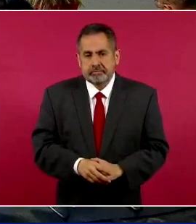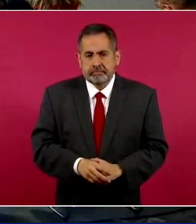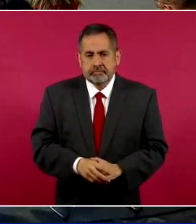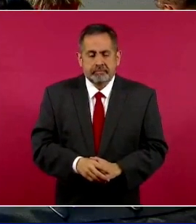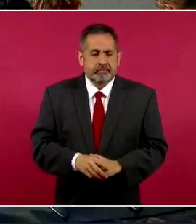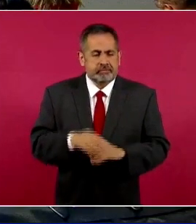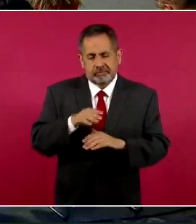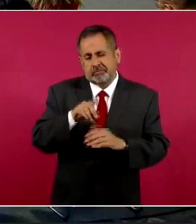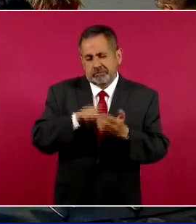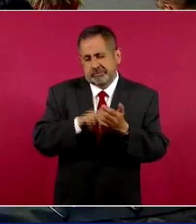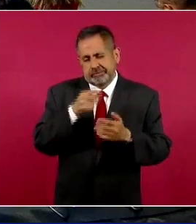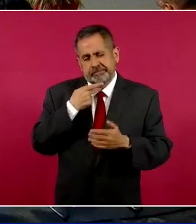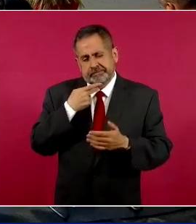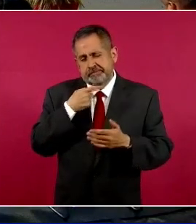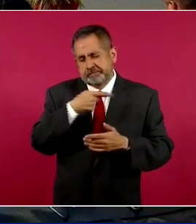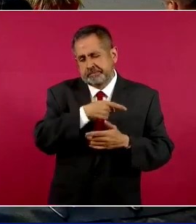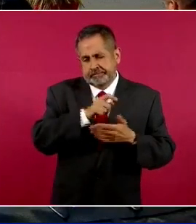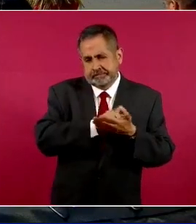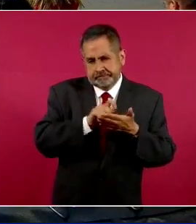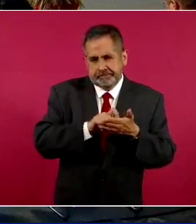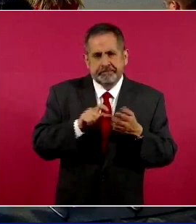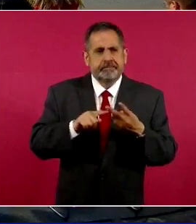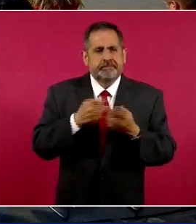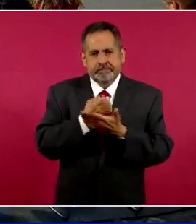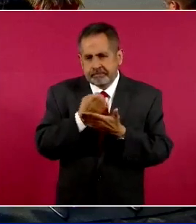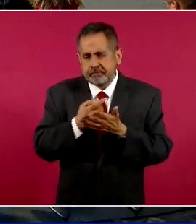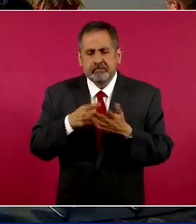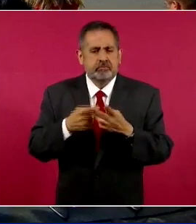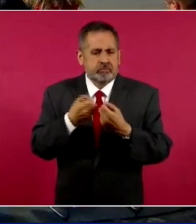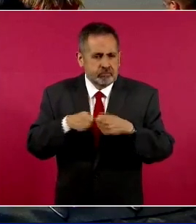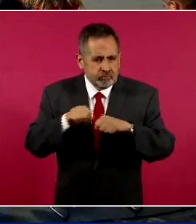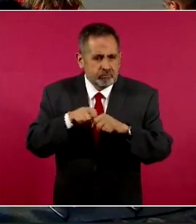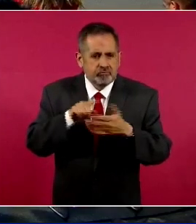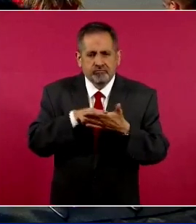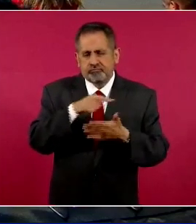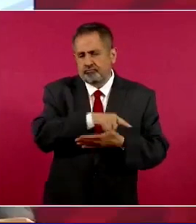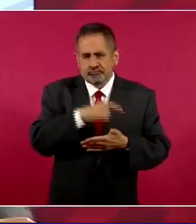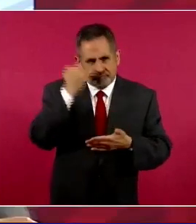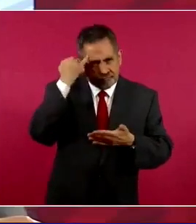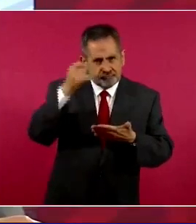en lo político, en lo económico, en lo social.